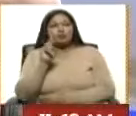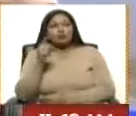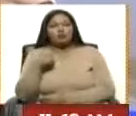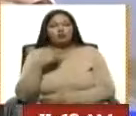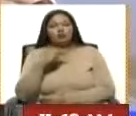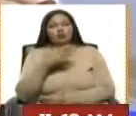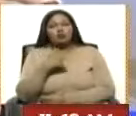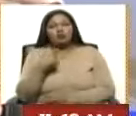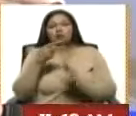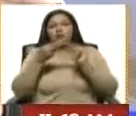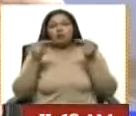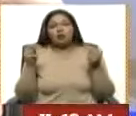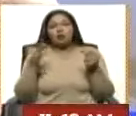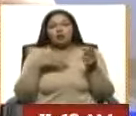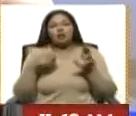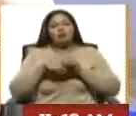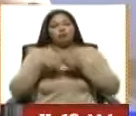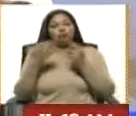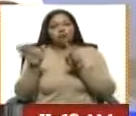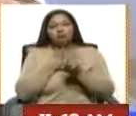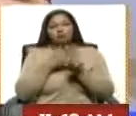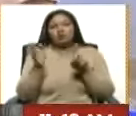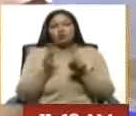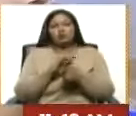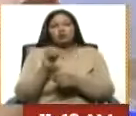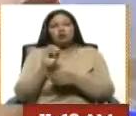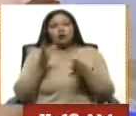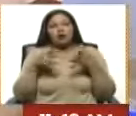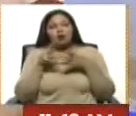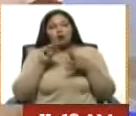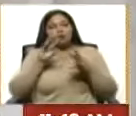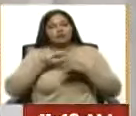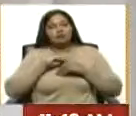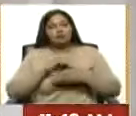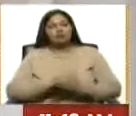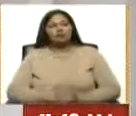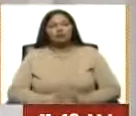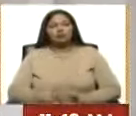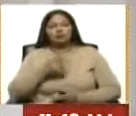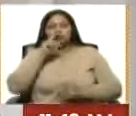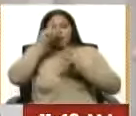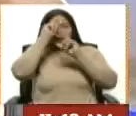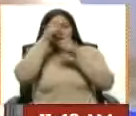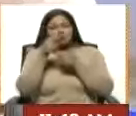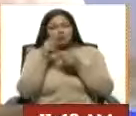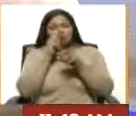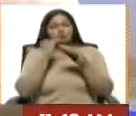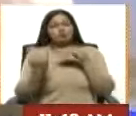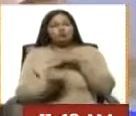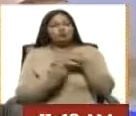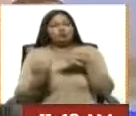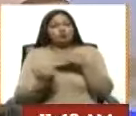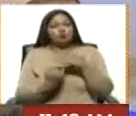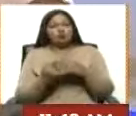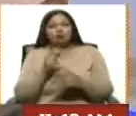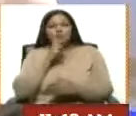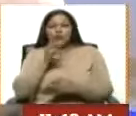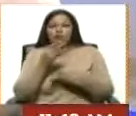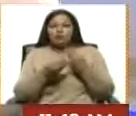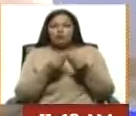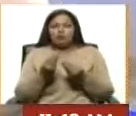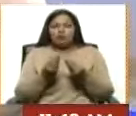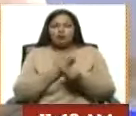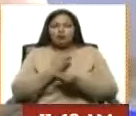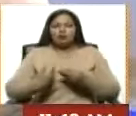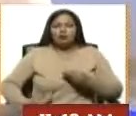no quiero paz, yo lo que quiero es violencia, porque yo o gano o no acepto. Y no reconocimiento a las instituciones. Y no reconocimiento a las instituciones, que es gravísimo. ¿Cómo tú vas a ser